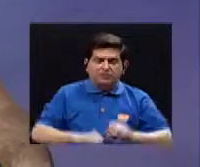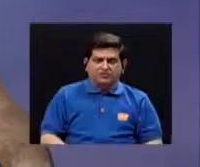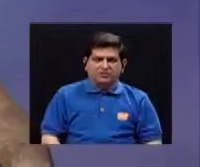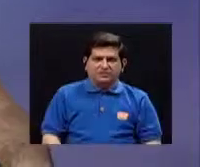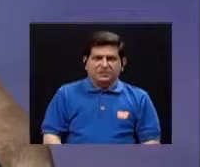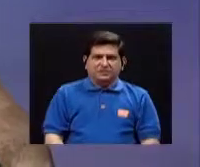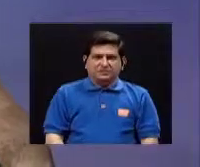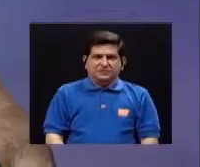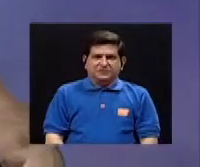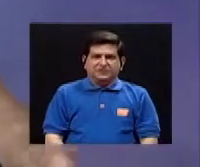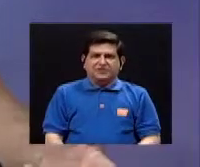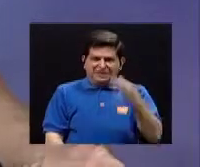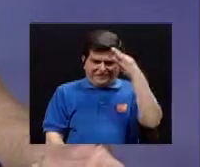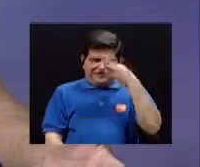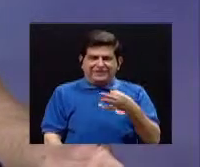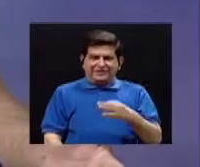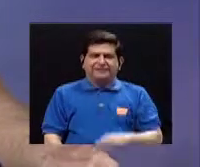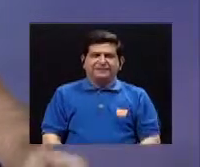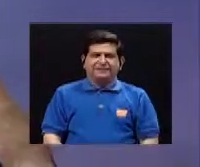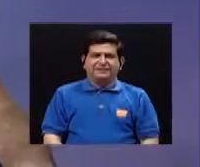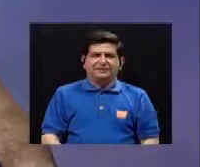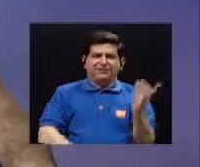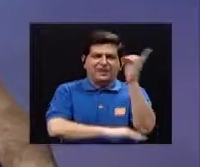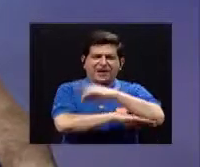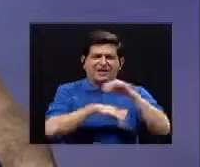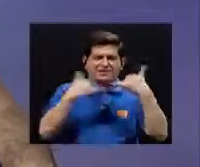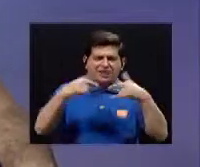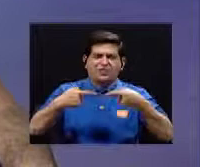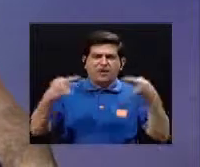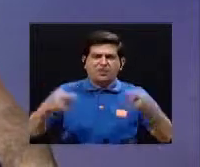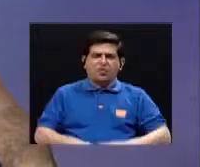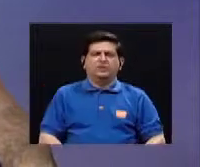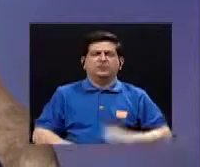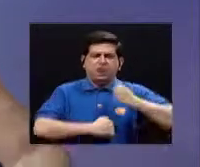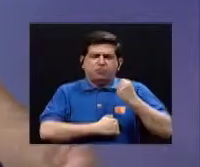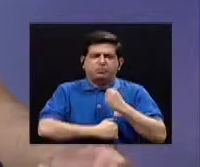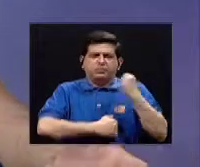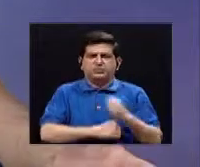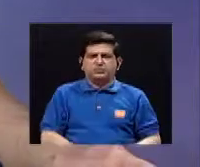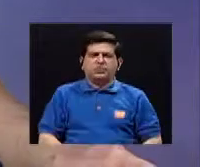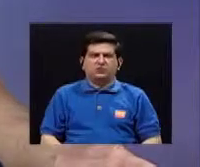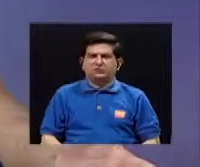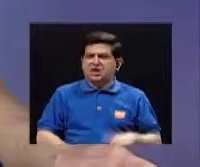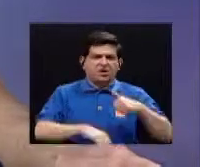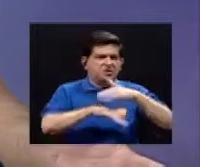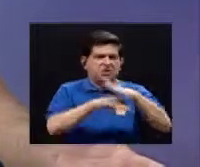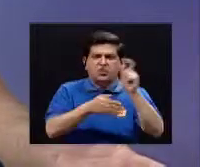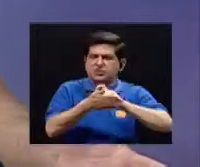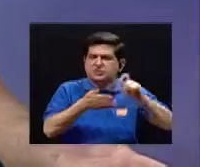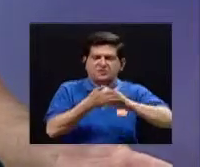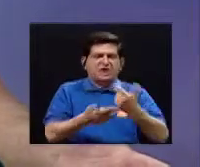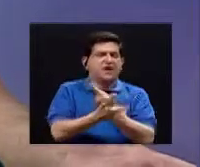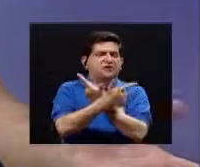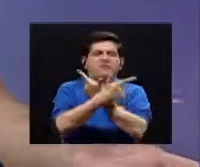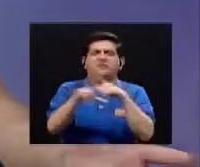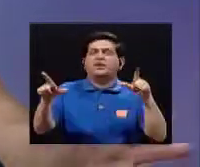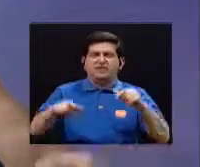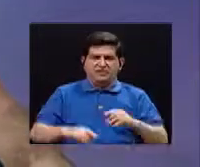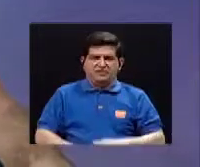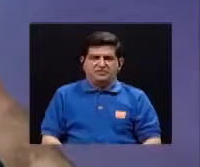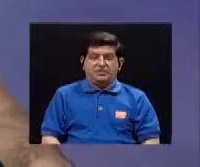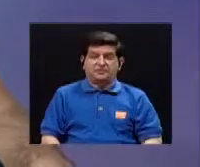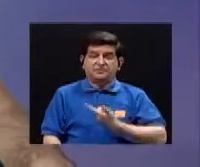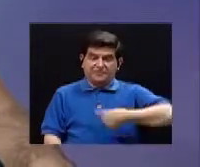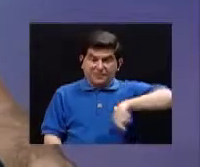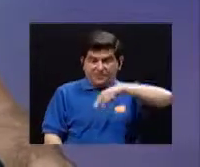y como no creo que sea el día que jugamos contra escocia no nos mandaron a la escuela y la escuela dio libres